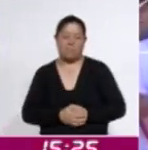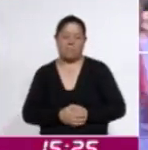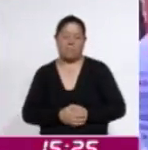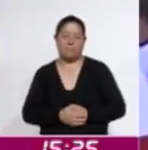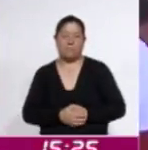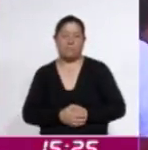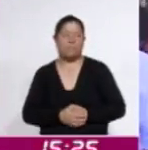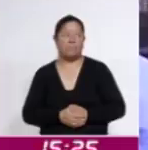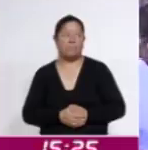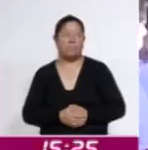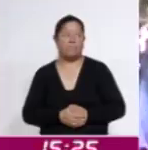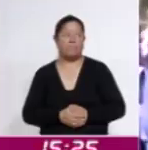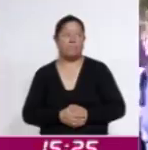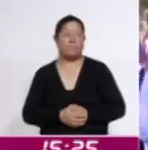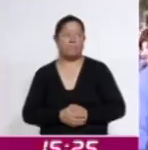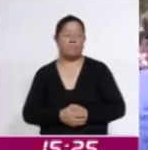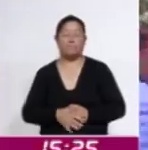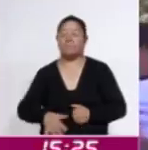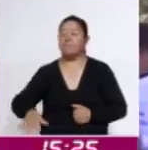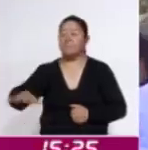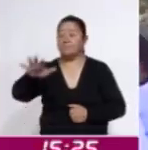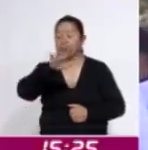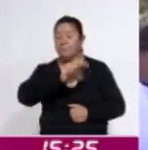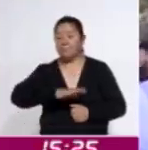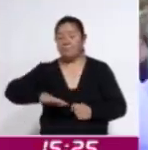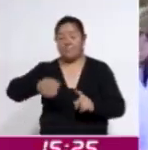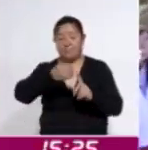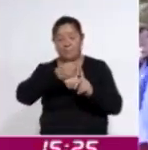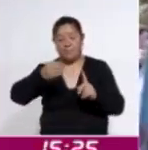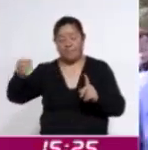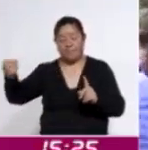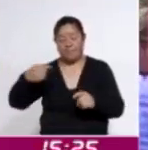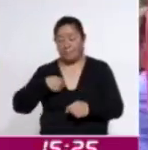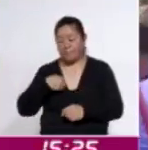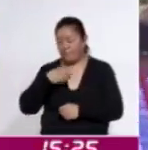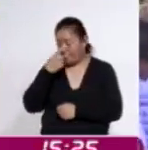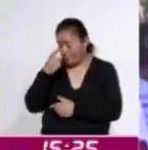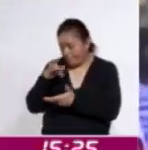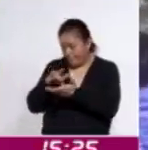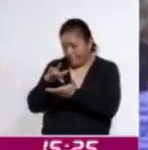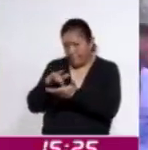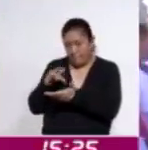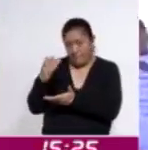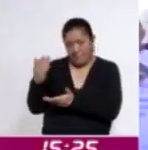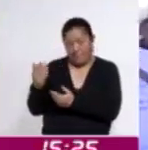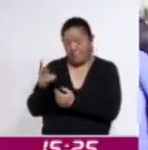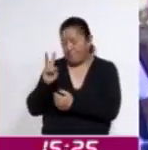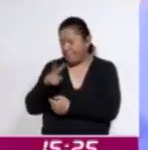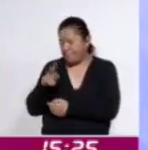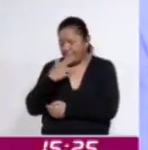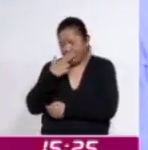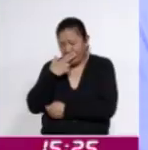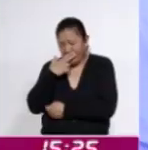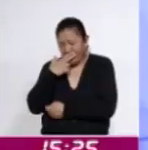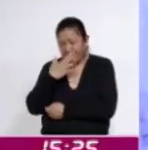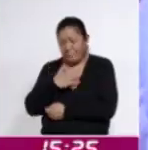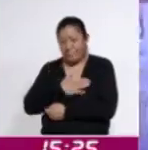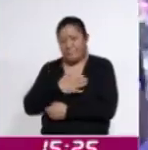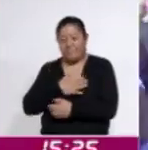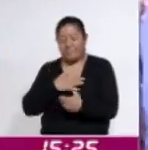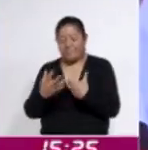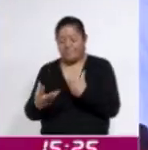Muy agradecida con los organizadores de este evento. La gente de la tercera edad, estamos súper agradecidos de que nos incluyan en